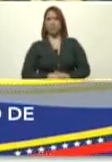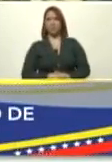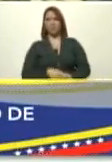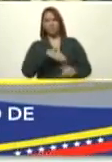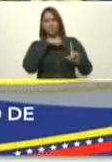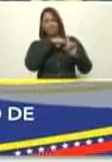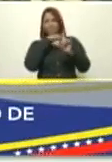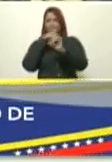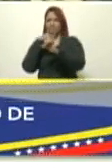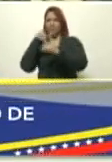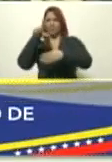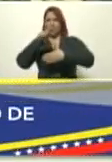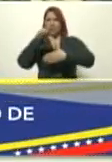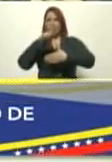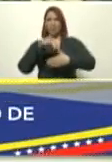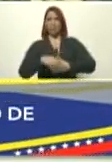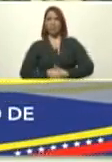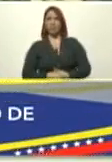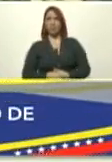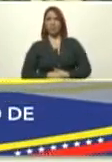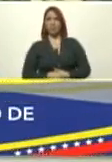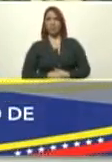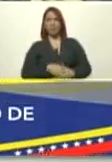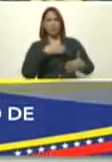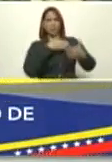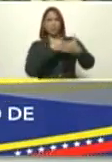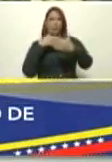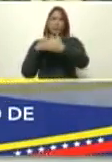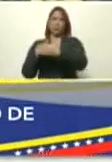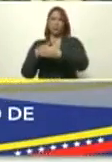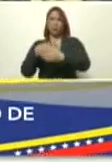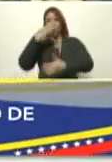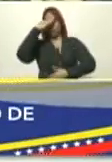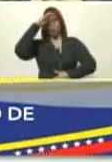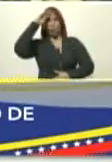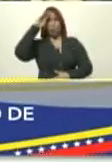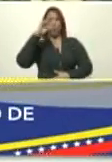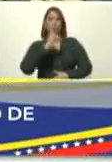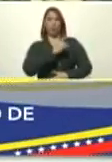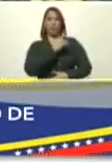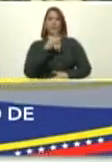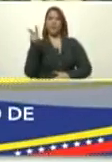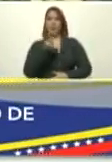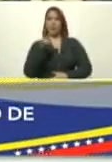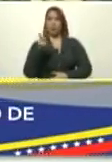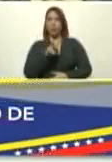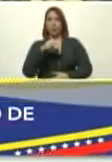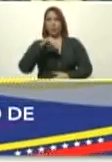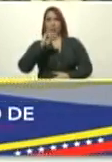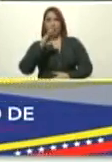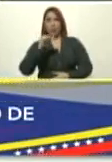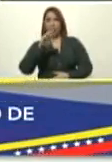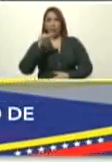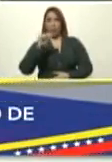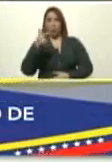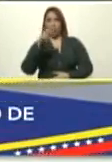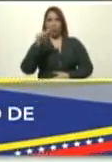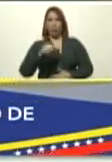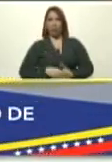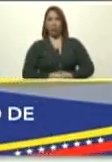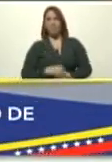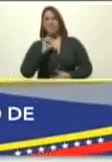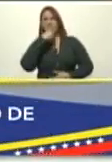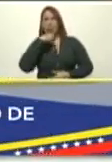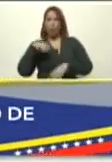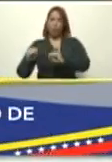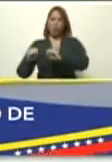amenazan a América Latina, atacan a Cuba, a Nicaragua, a Bolivia, a Venezuela. Los viejos